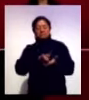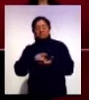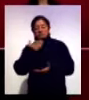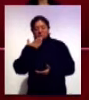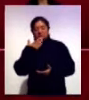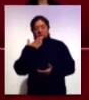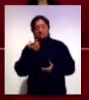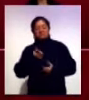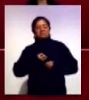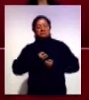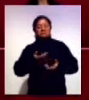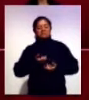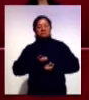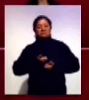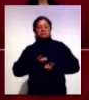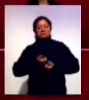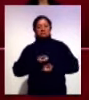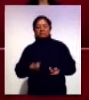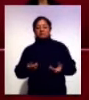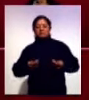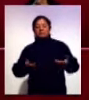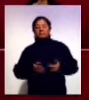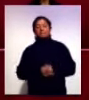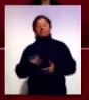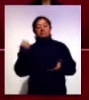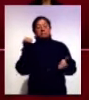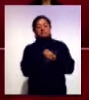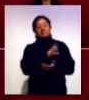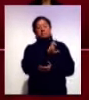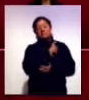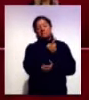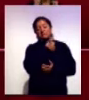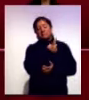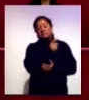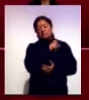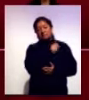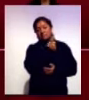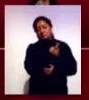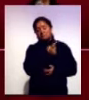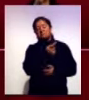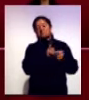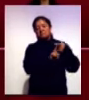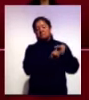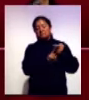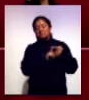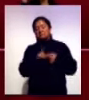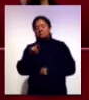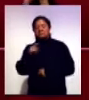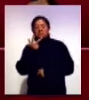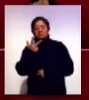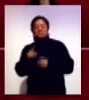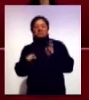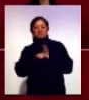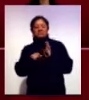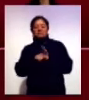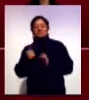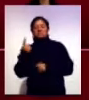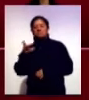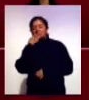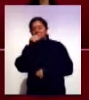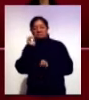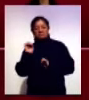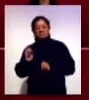sociales. El Pleno de la Cámara de Diputados aprobó por mayoría de 321 votos a favor, 78 en contra y ninguna abstención el